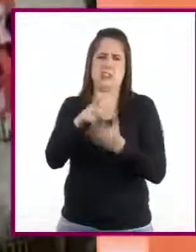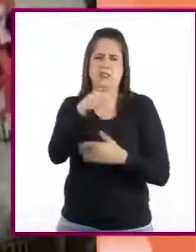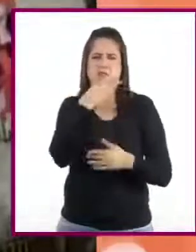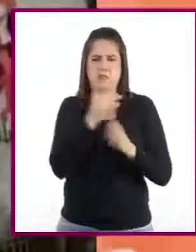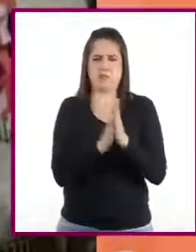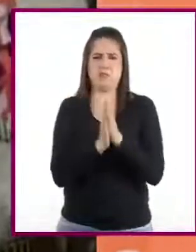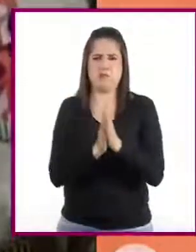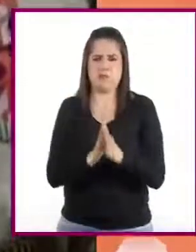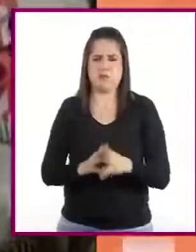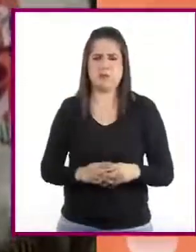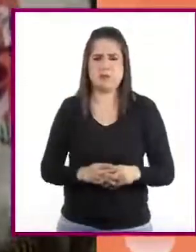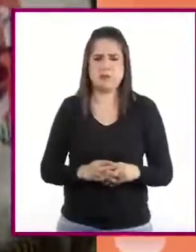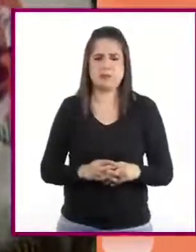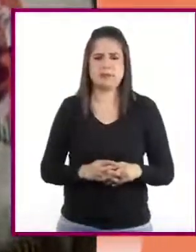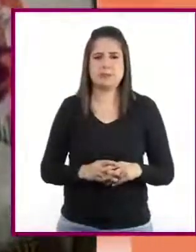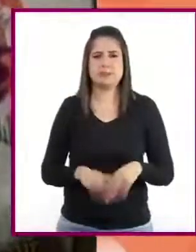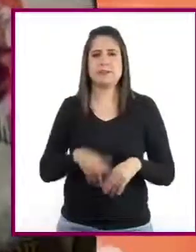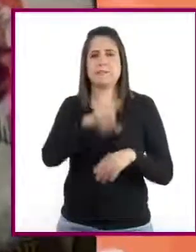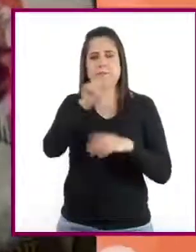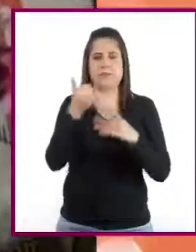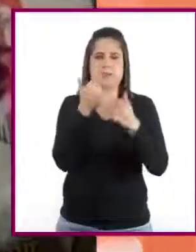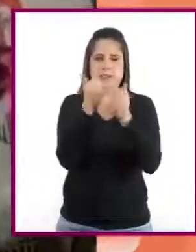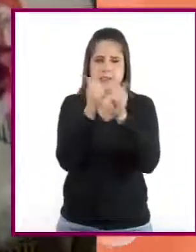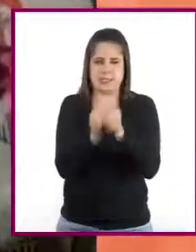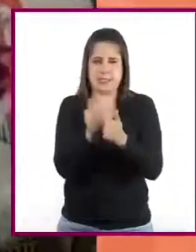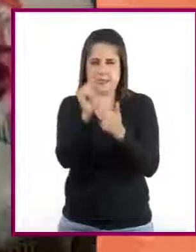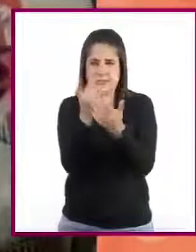señor. Se va a quedar esperándonos.